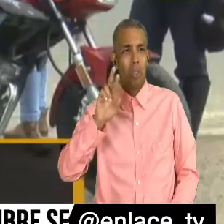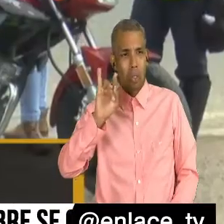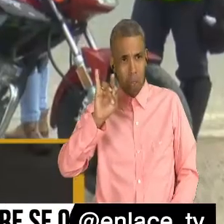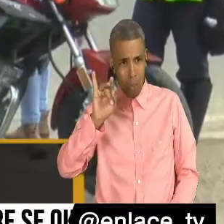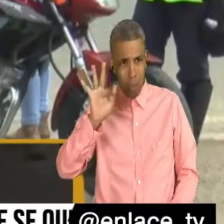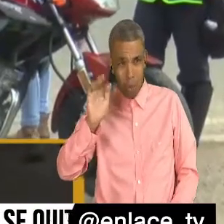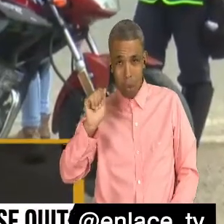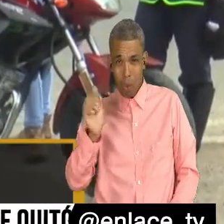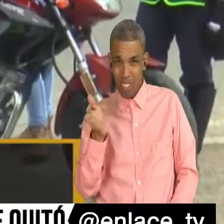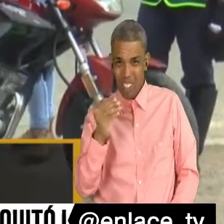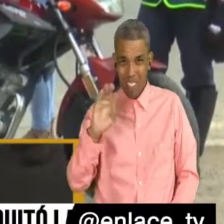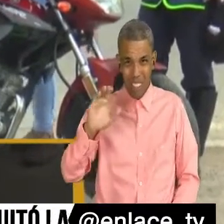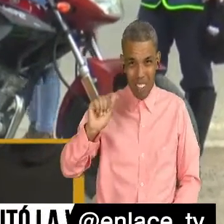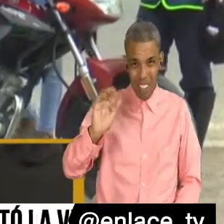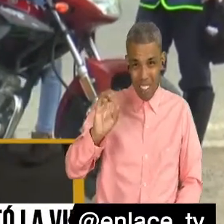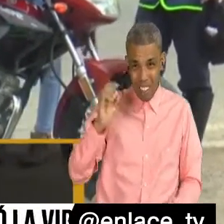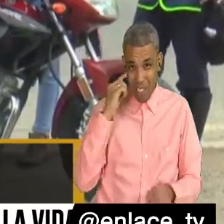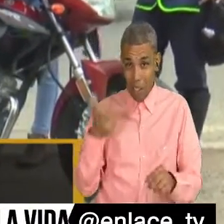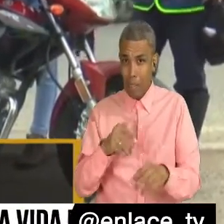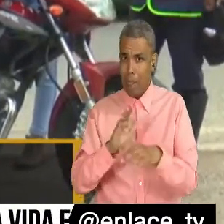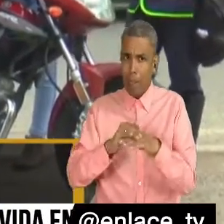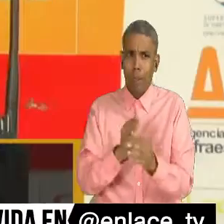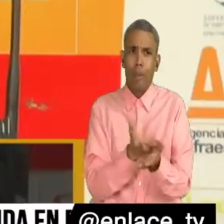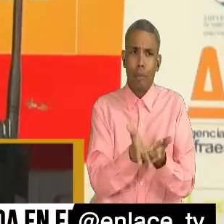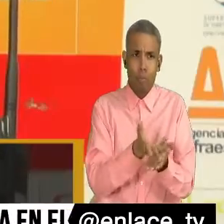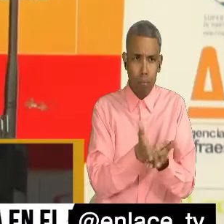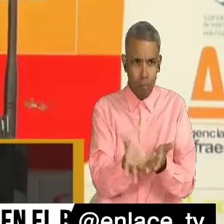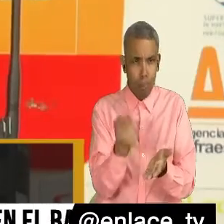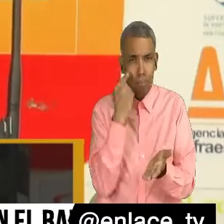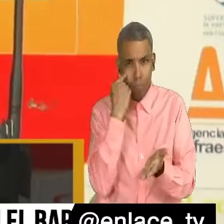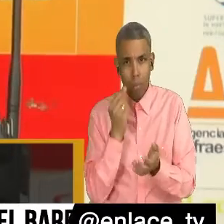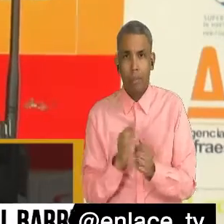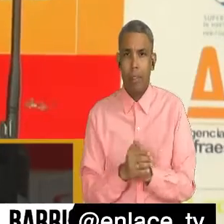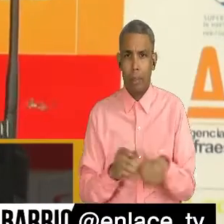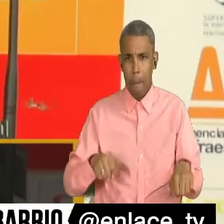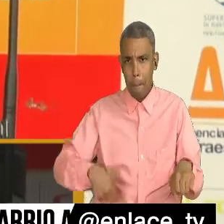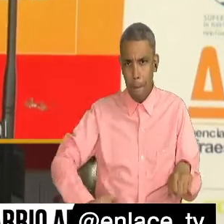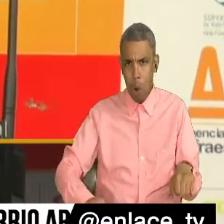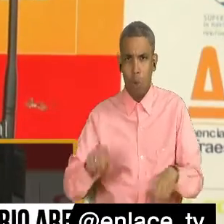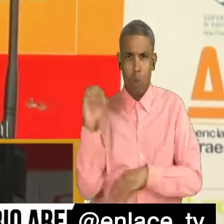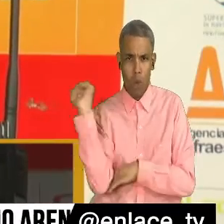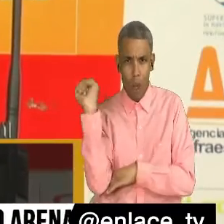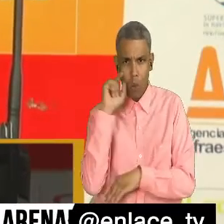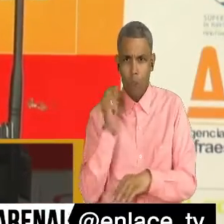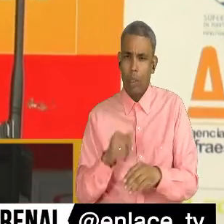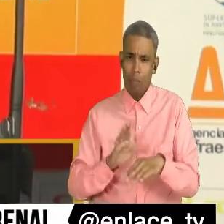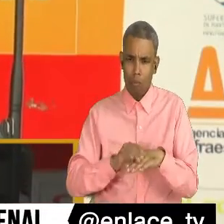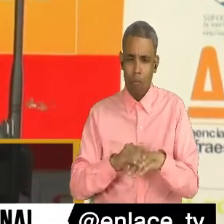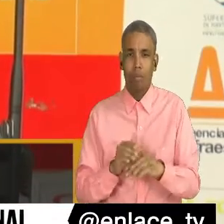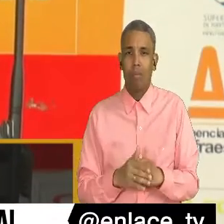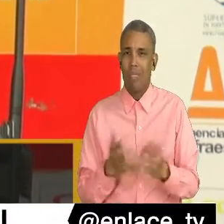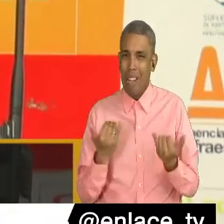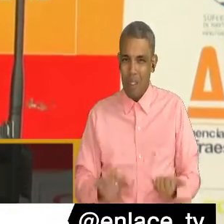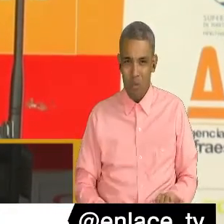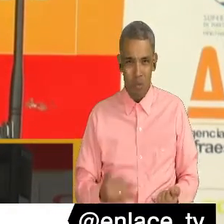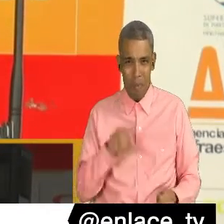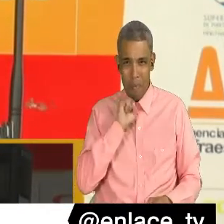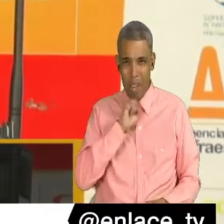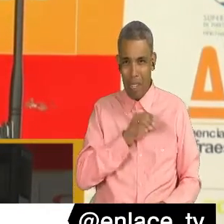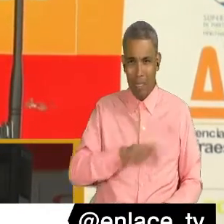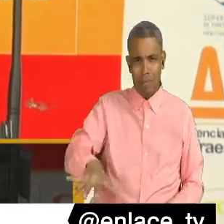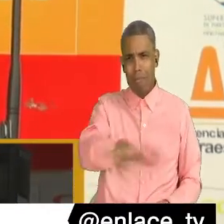comportamiento en la vía y así determinar el valor que tiene la vida. Sí, vamos a tratar de ocupar todas las comunas de nuestro municipio en lo que tiene que ver con